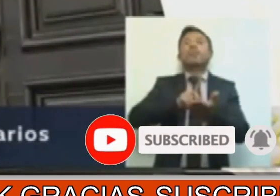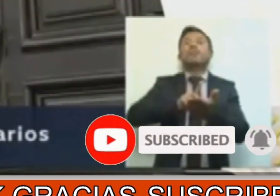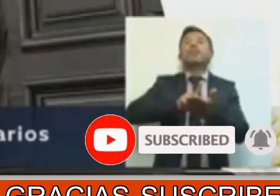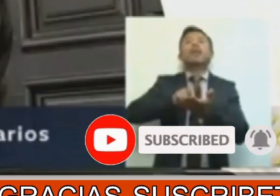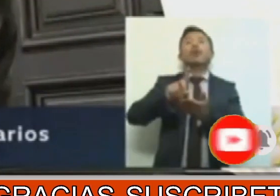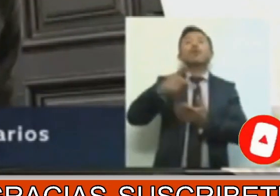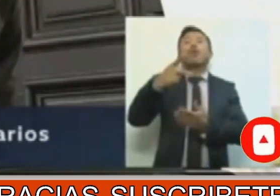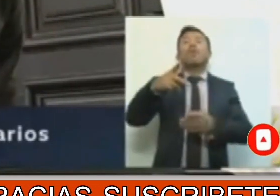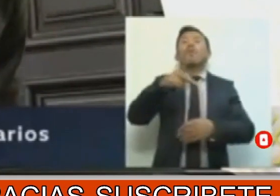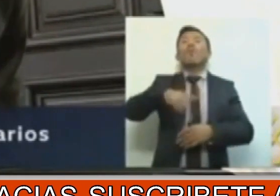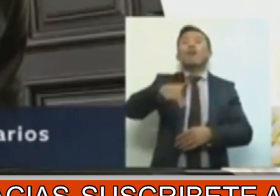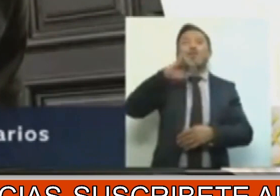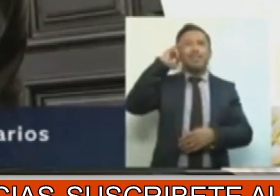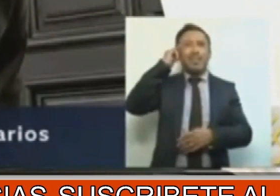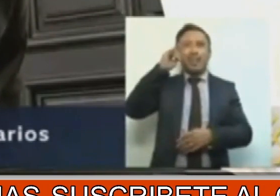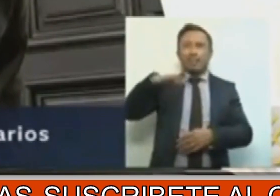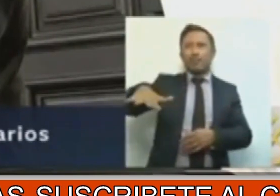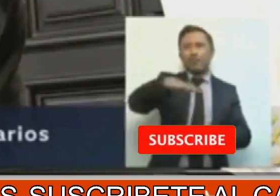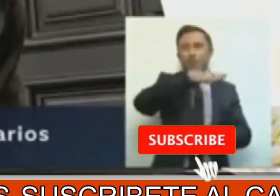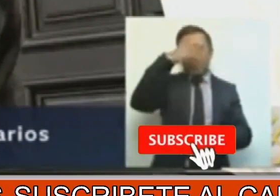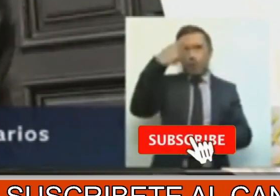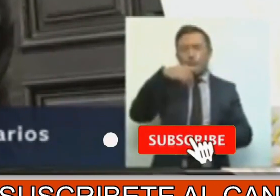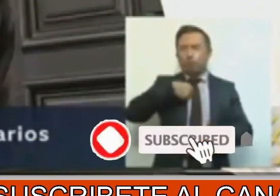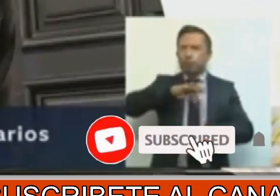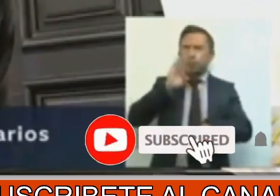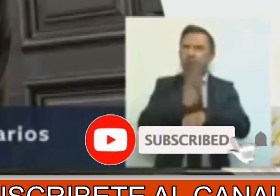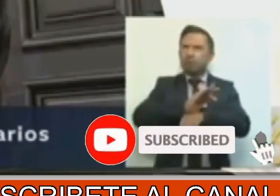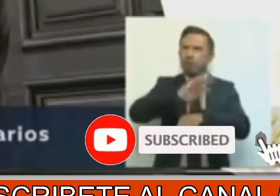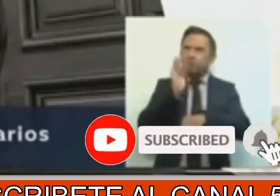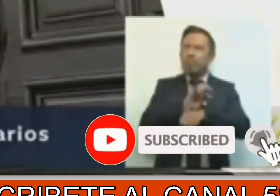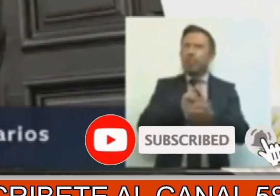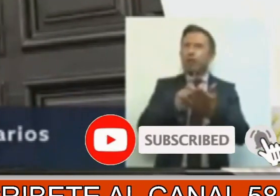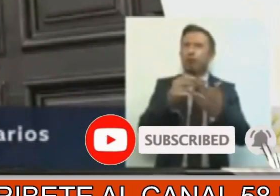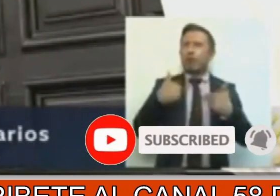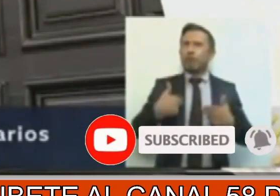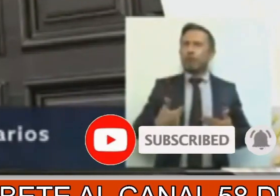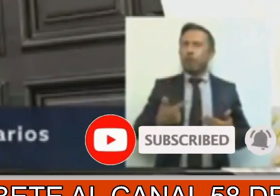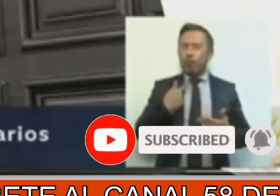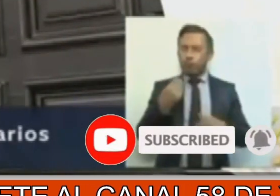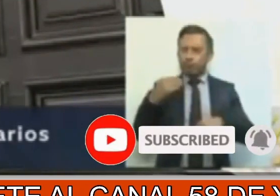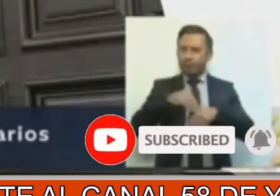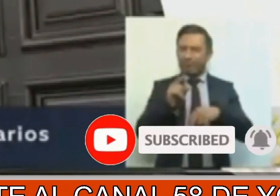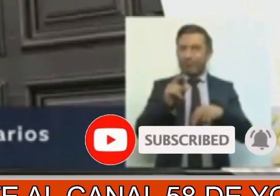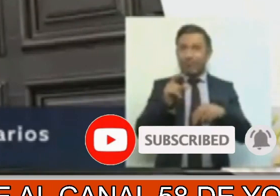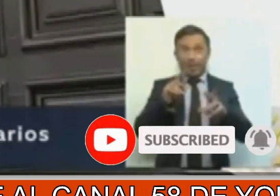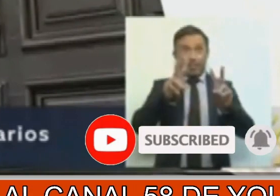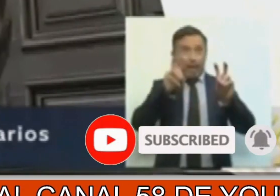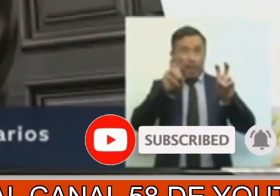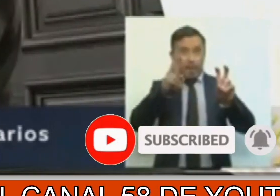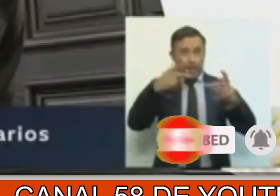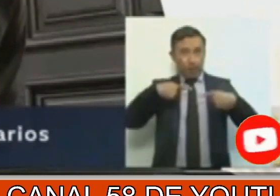pueblos indígenas de este país. Y abrimos la brecha y pusimos el tema indígena en la mesa del debate